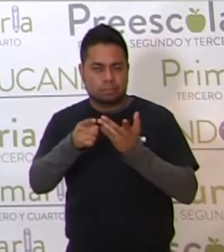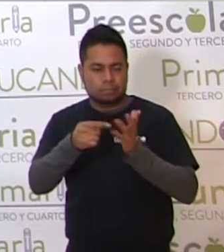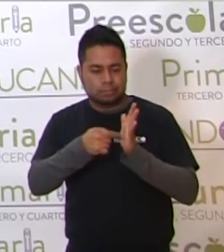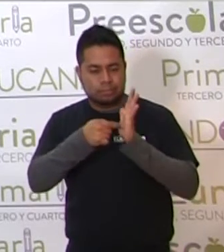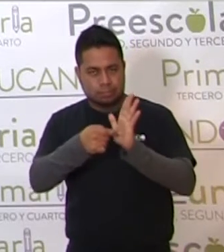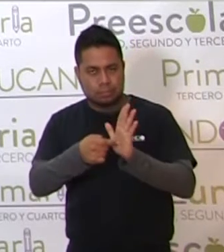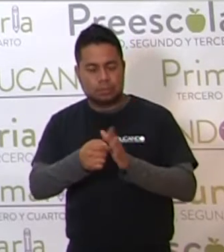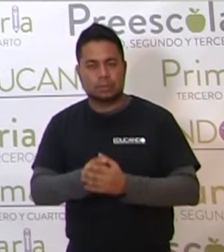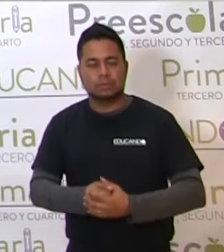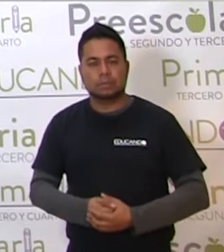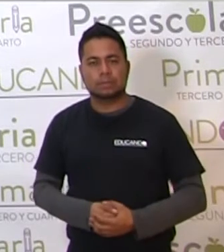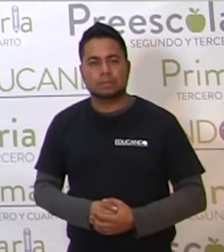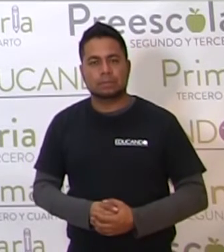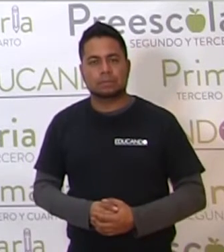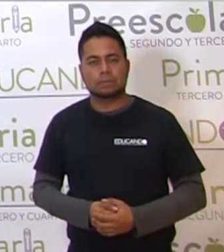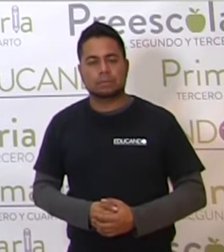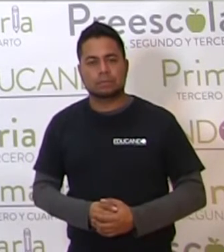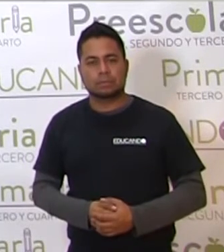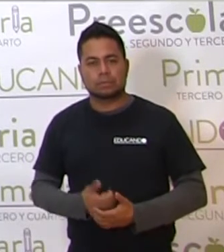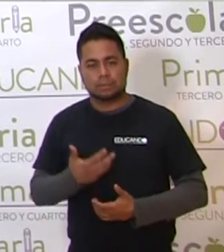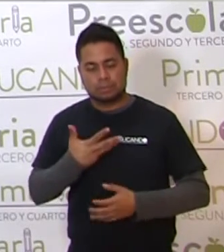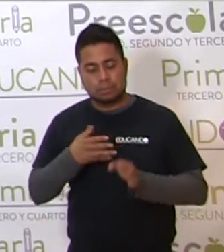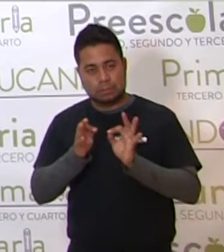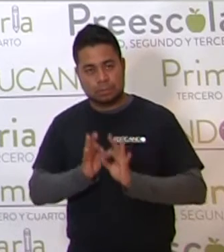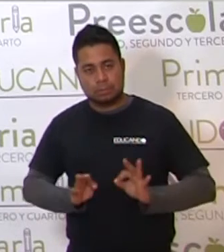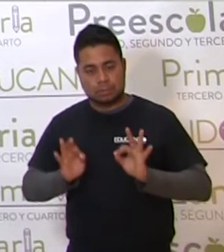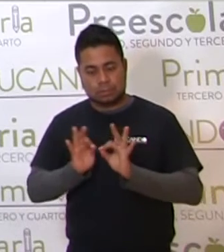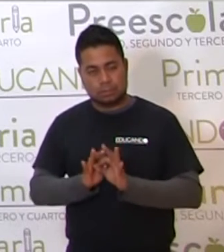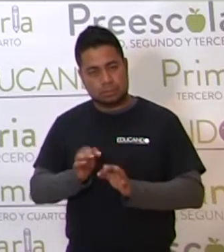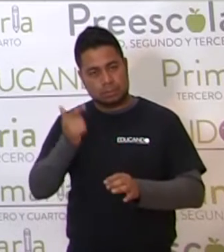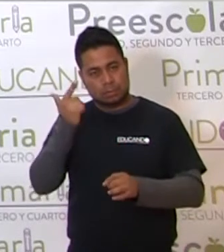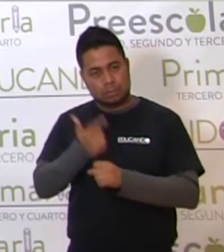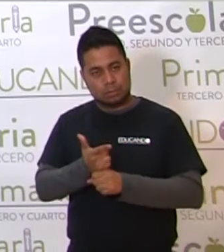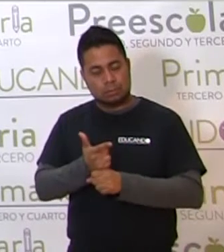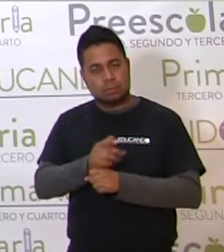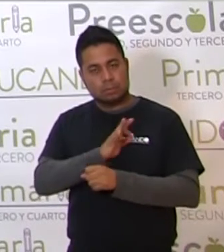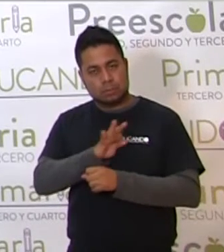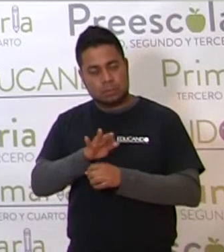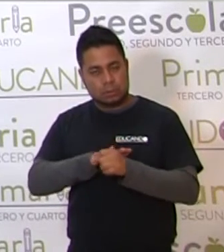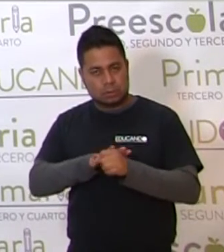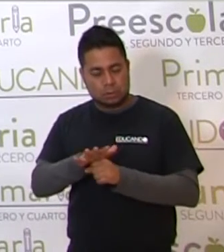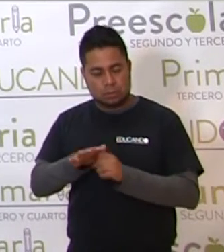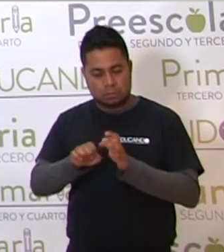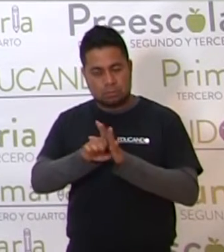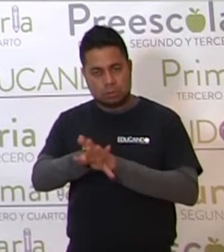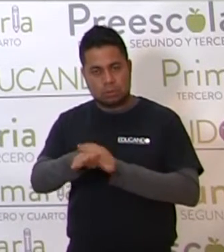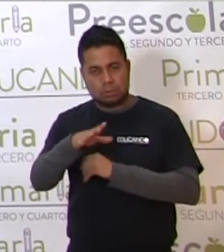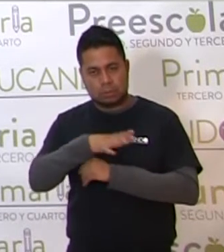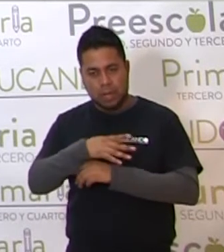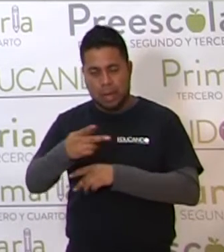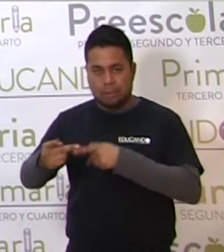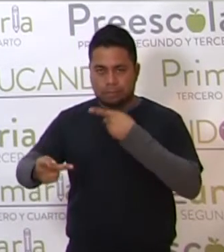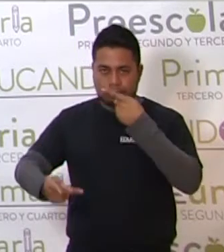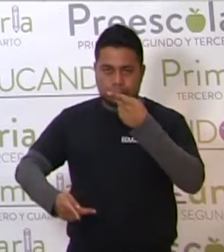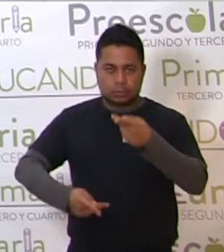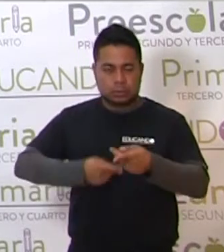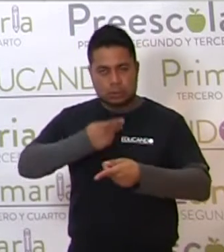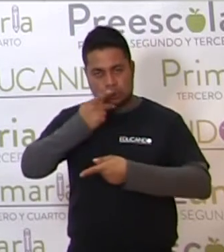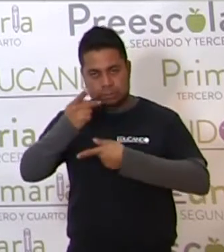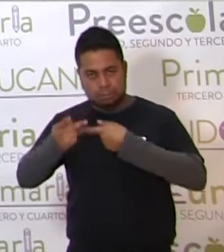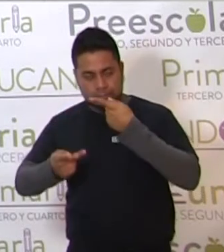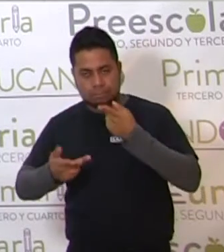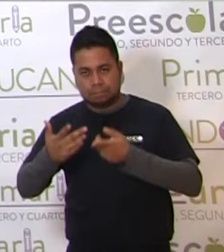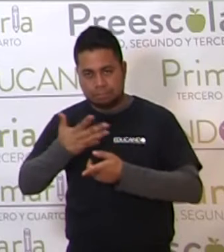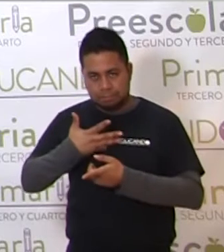continuación es muy importante que te des cuenta que cuando tenemos un poema van a